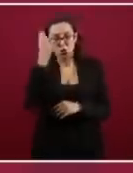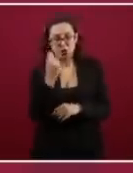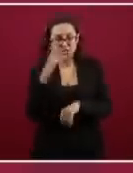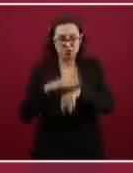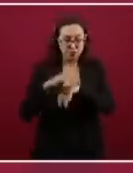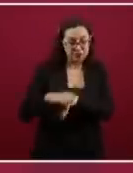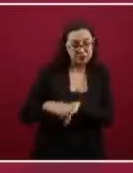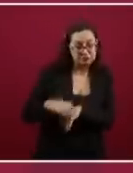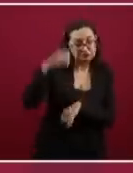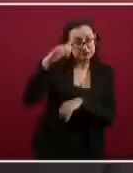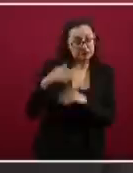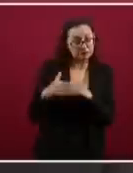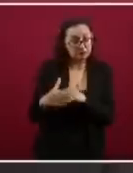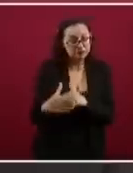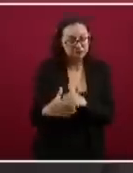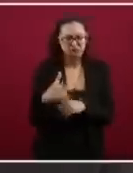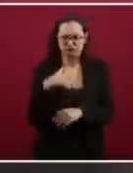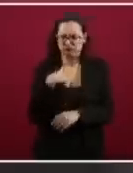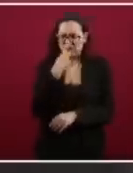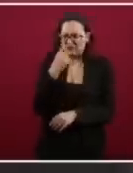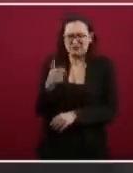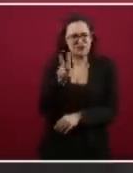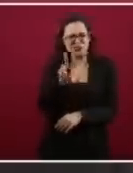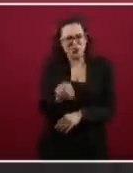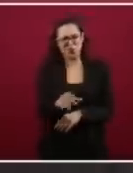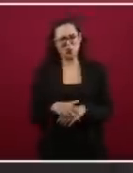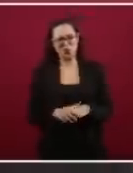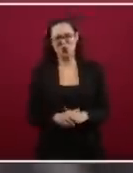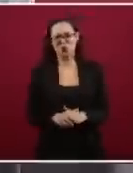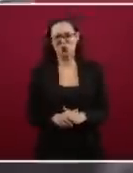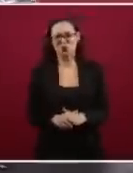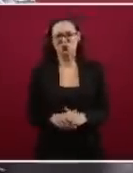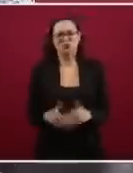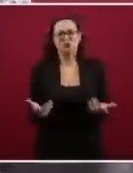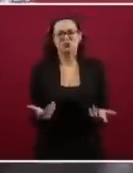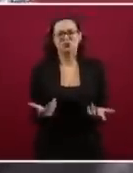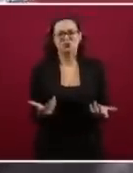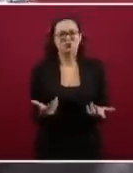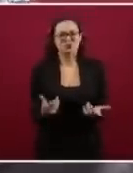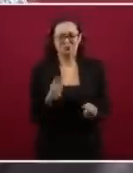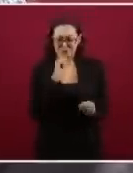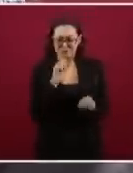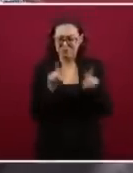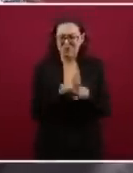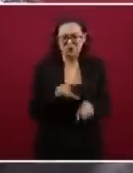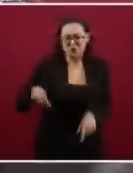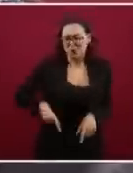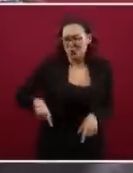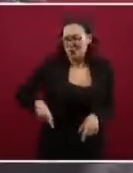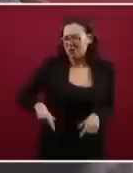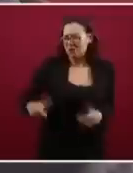que no, pues esto es propio de un gobierno democrático.